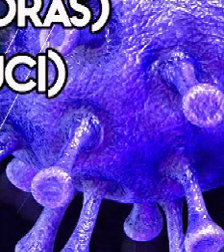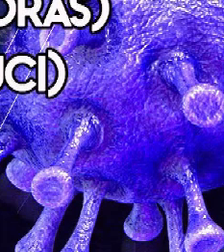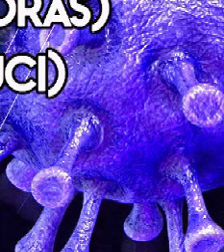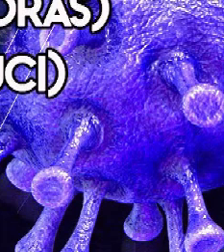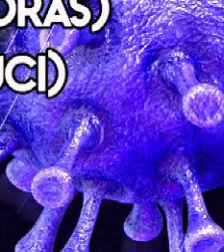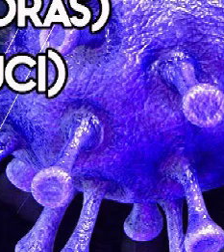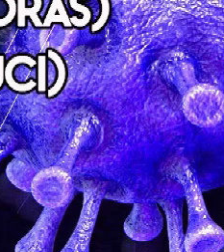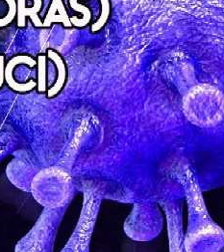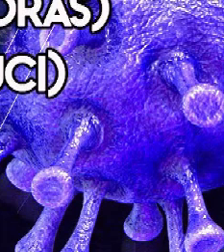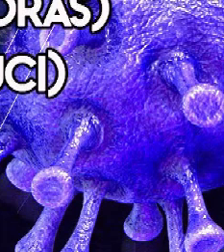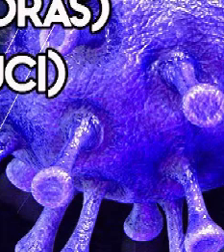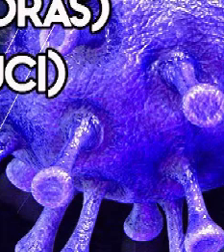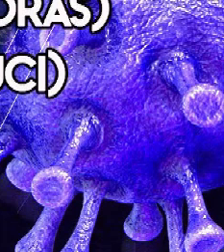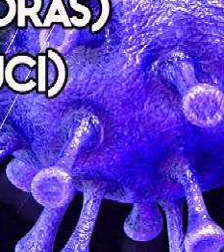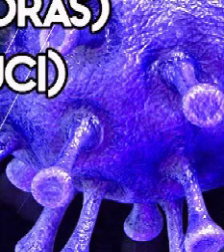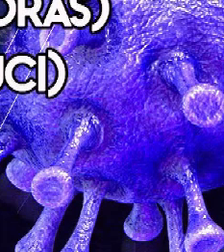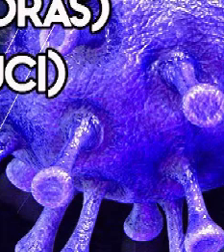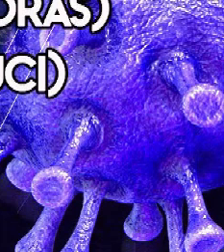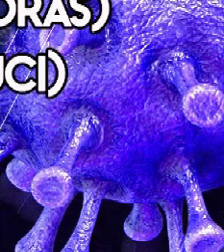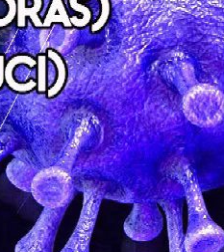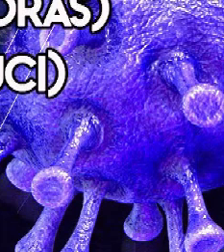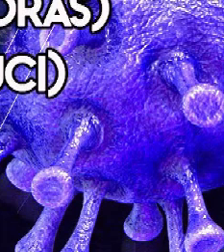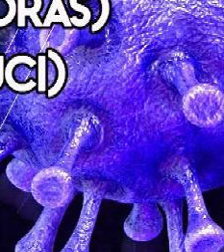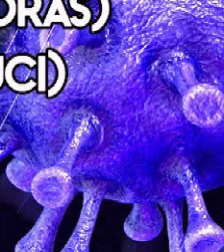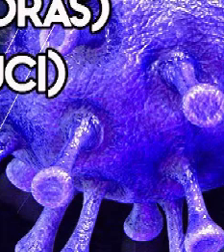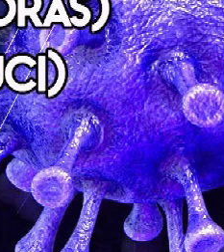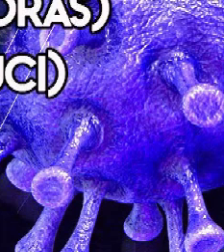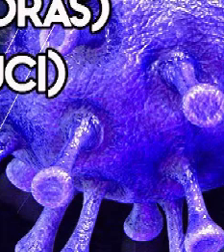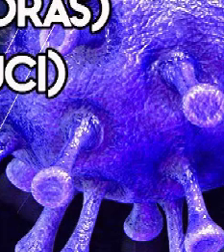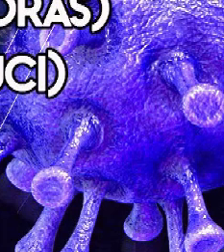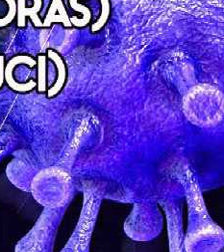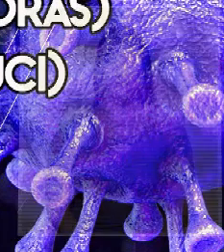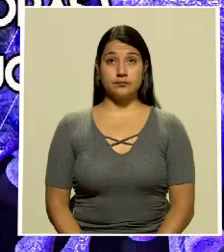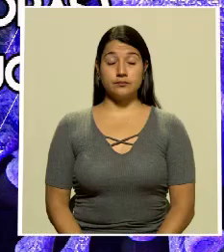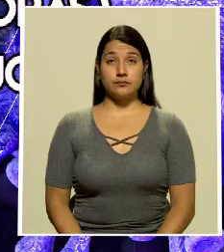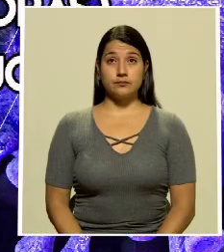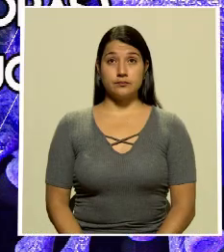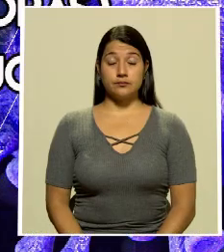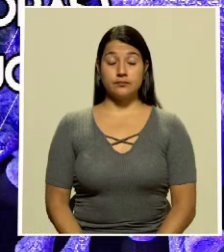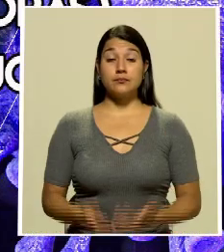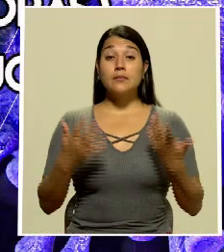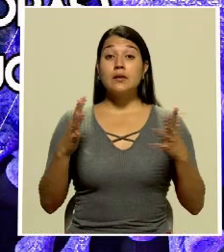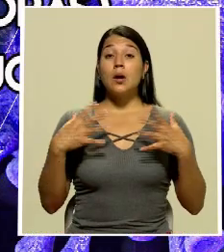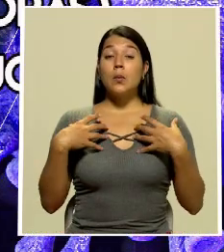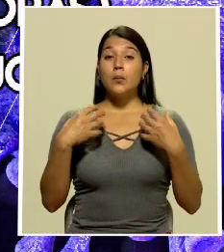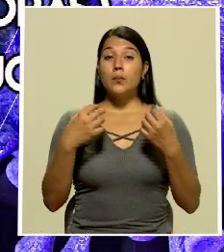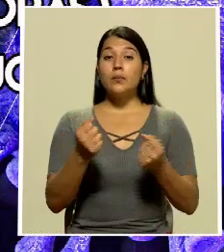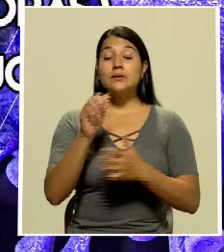cuidados intensivos. Afortunadamente, ya han logrado recuperarse de la enfermedad